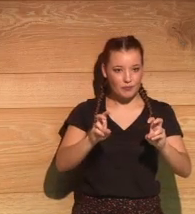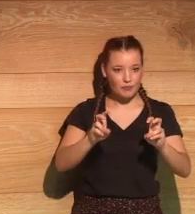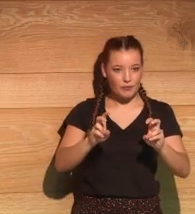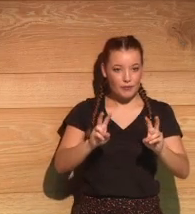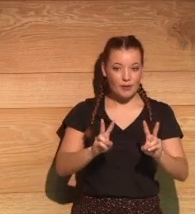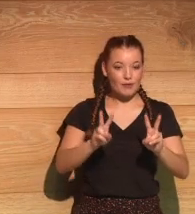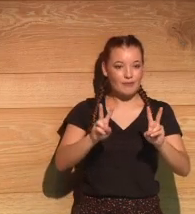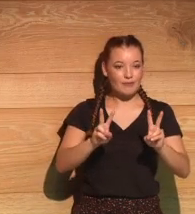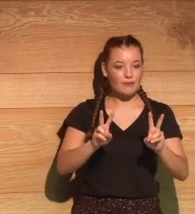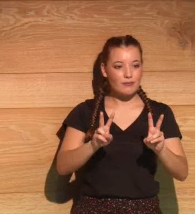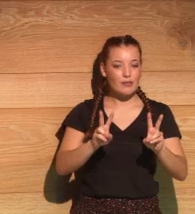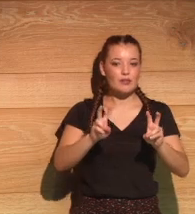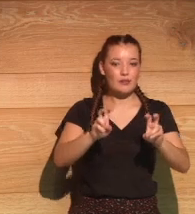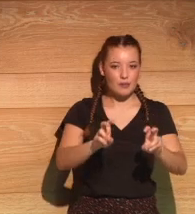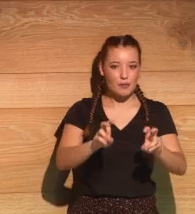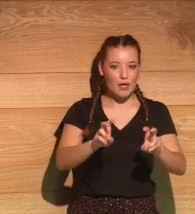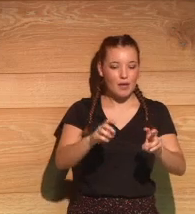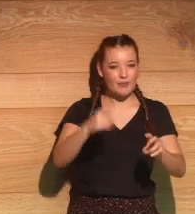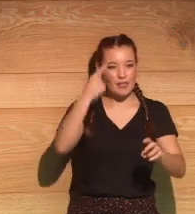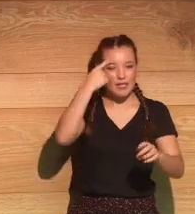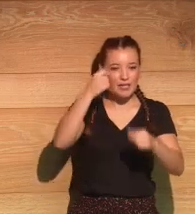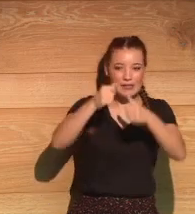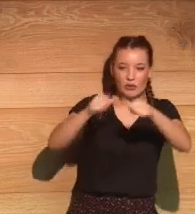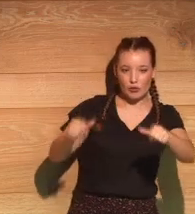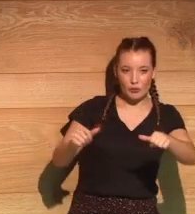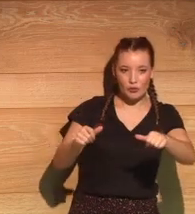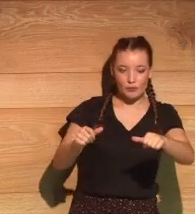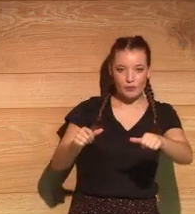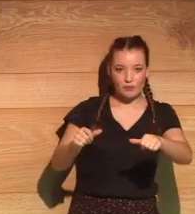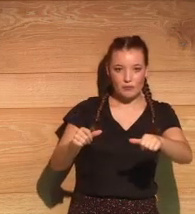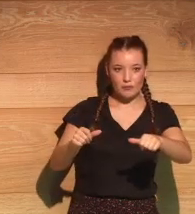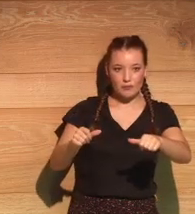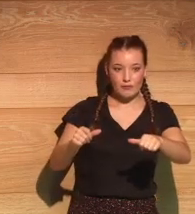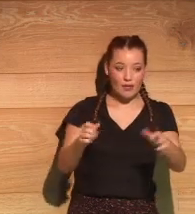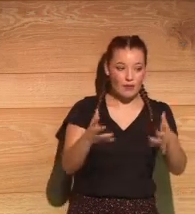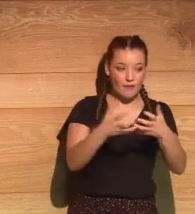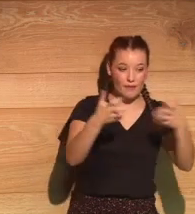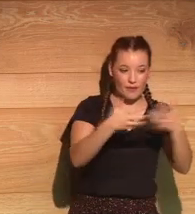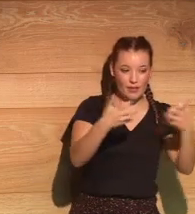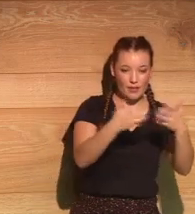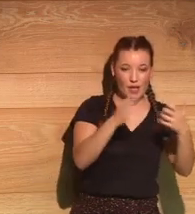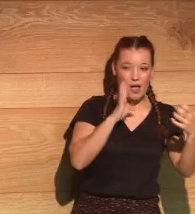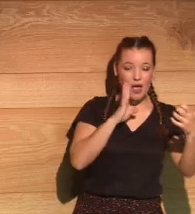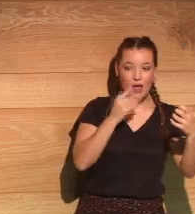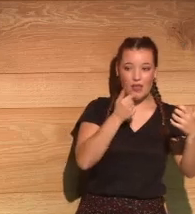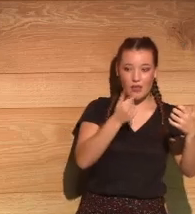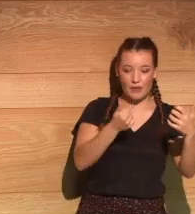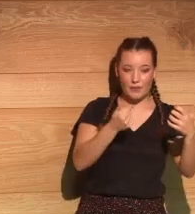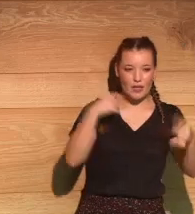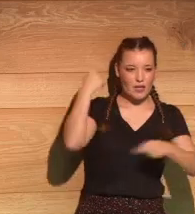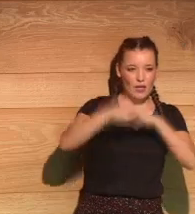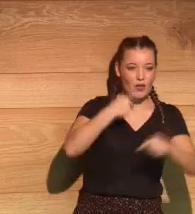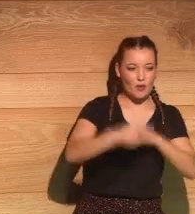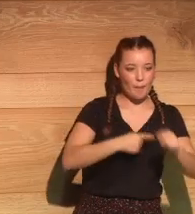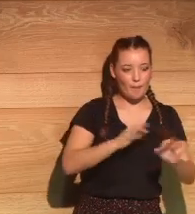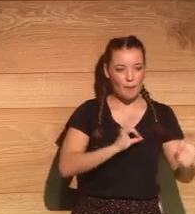las personas pertenecientes a una generación encarnan los estereotipos o no, pues la frase que has lanzado de la generación más preparada, la